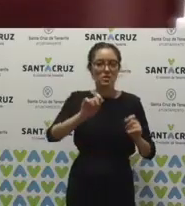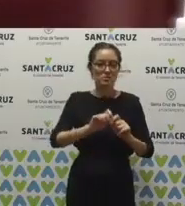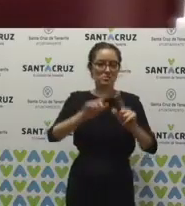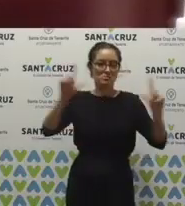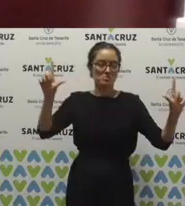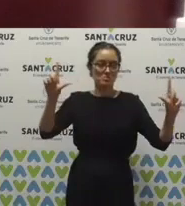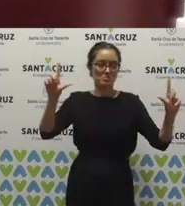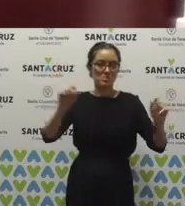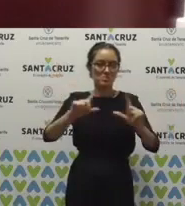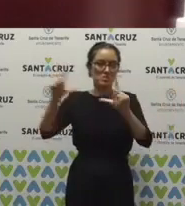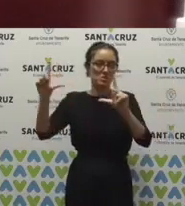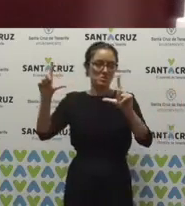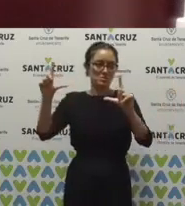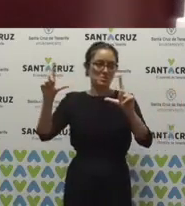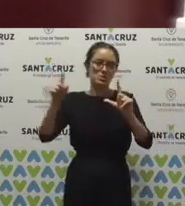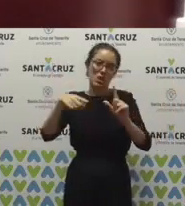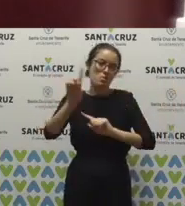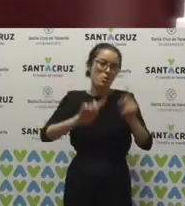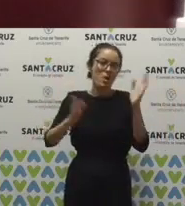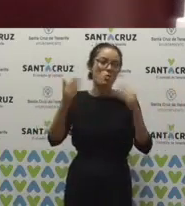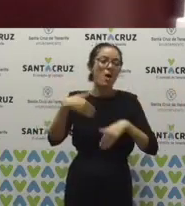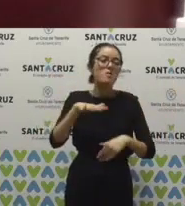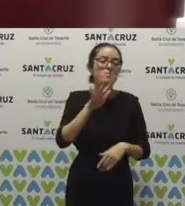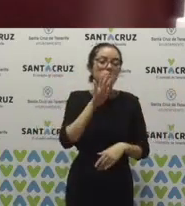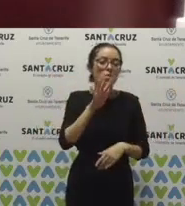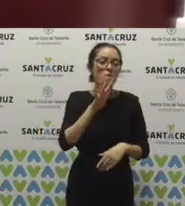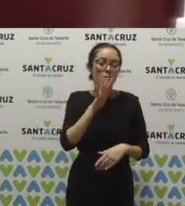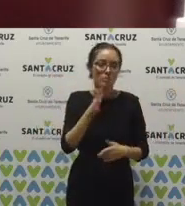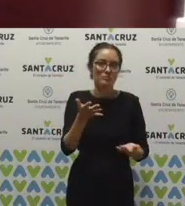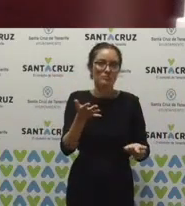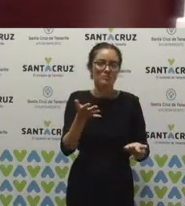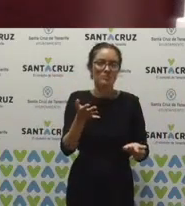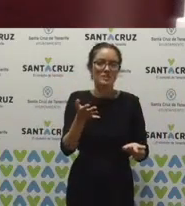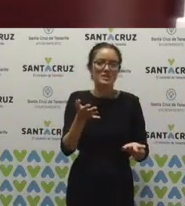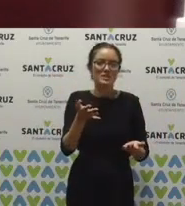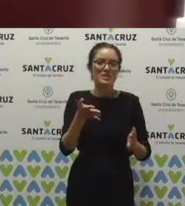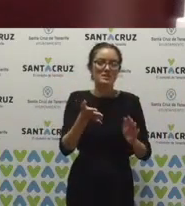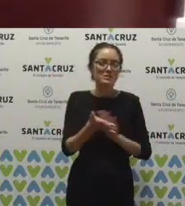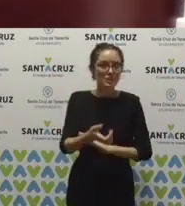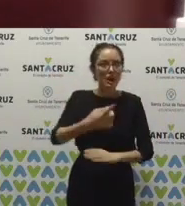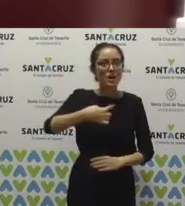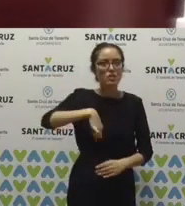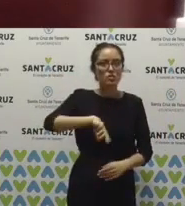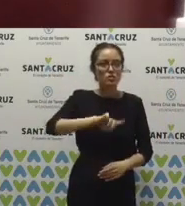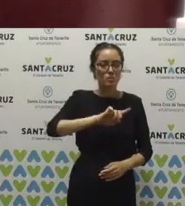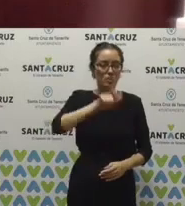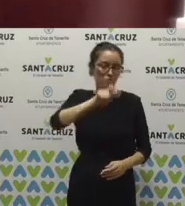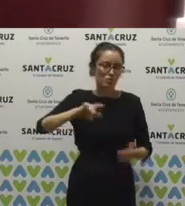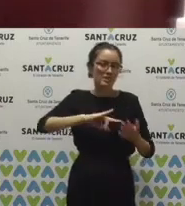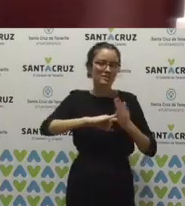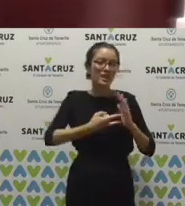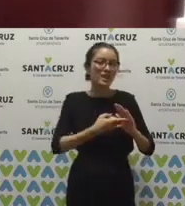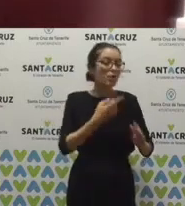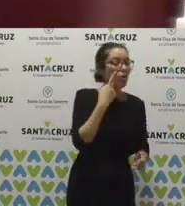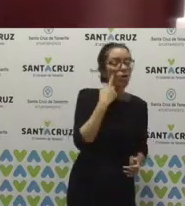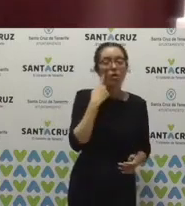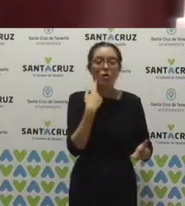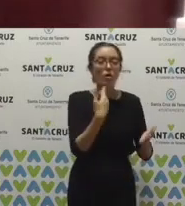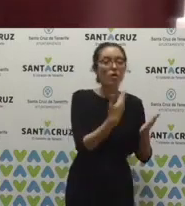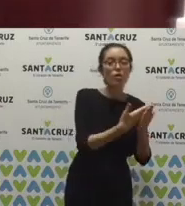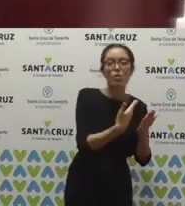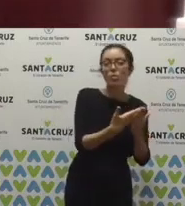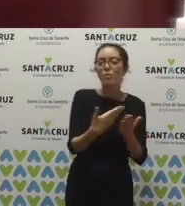punto fue en el que paramos es decir no hemos llegado al punto de que de comprobar por parte de los técnicos si no sé